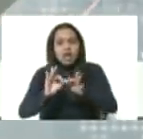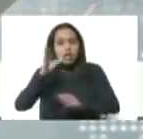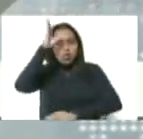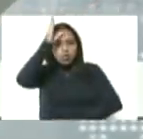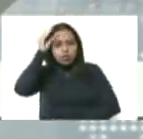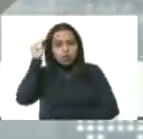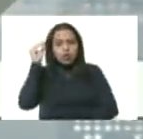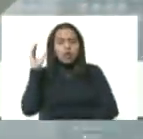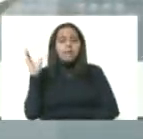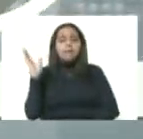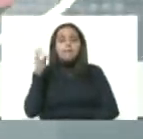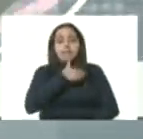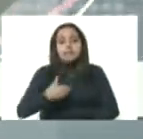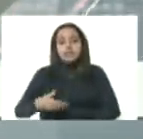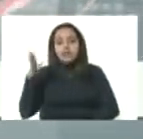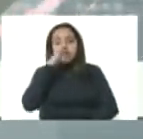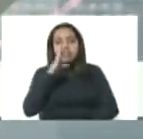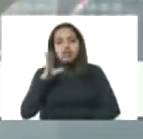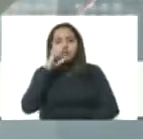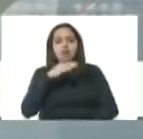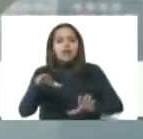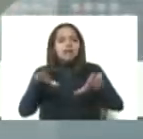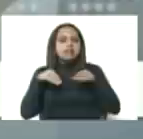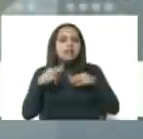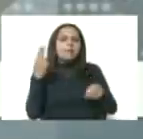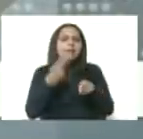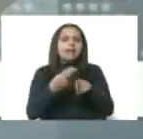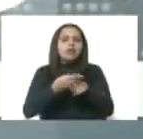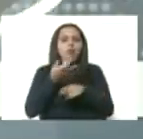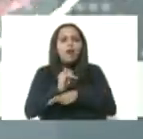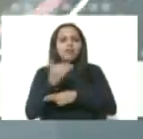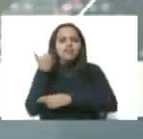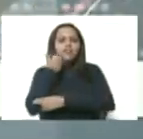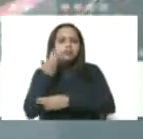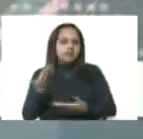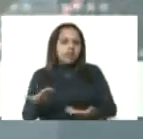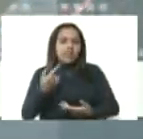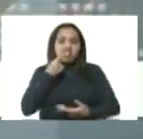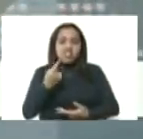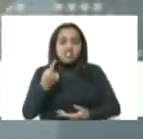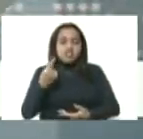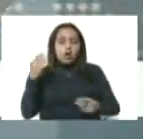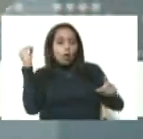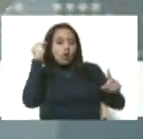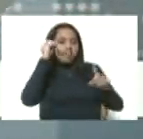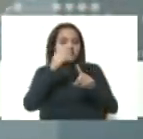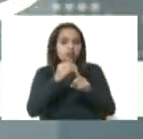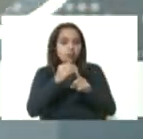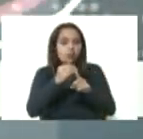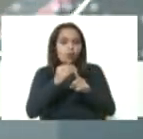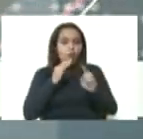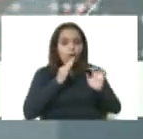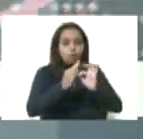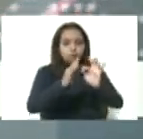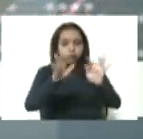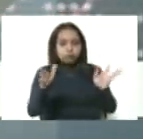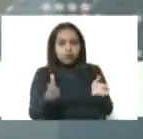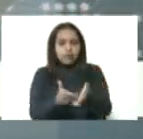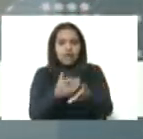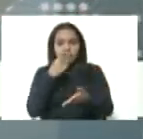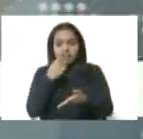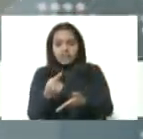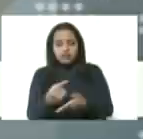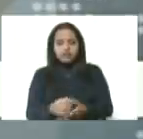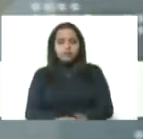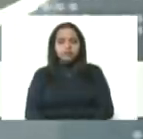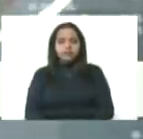este virus, la peligrosidad, la letalidad. Dice que el único objetivo del virus, dice hoy el doctor Tedros